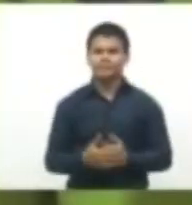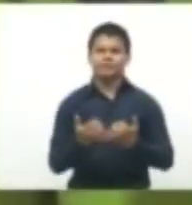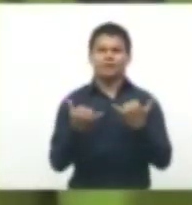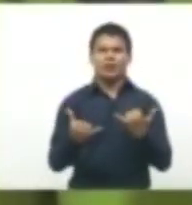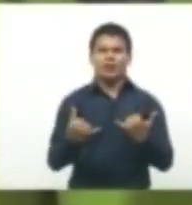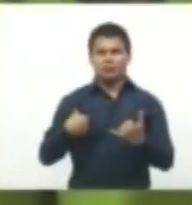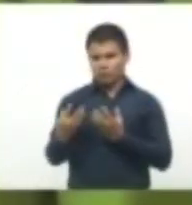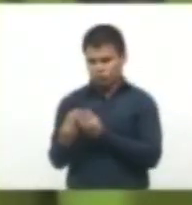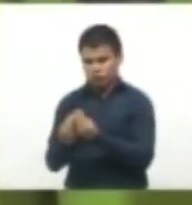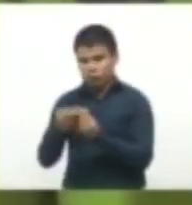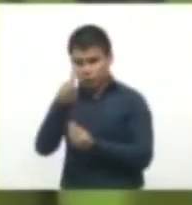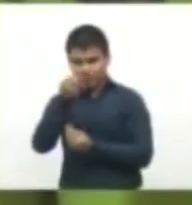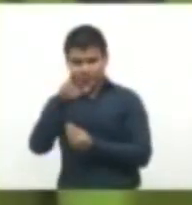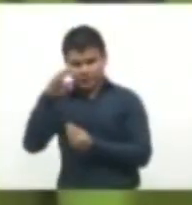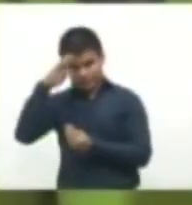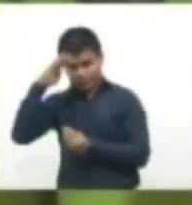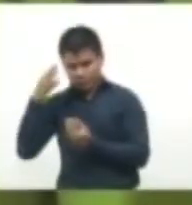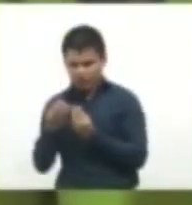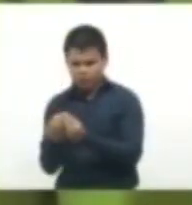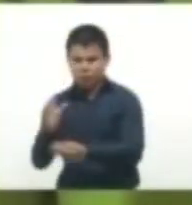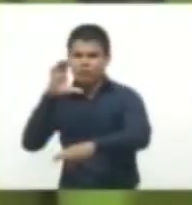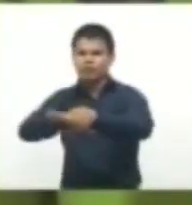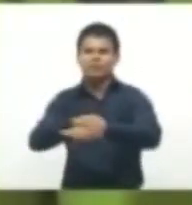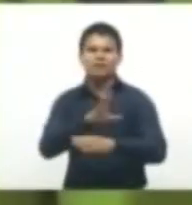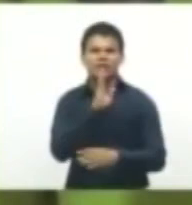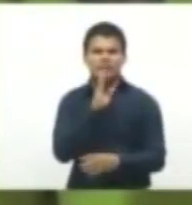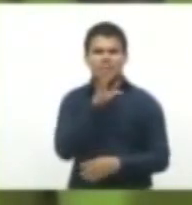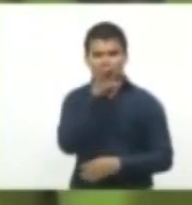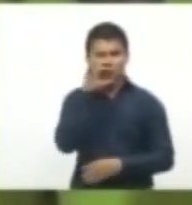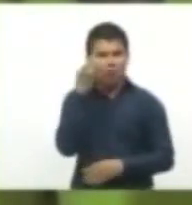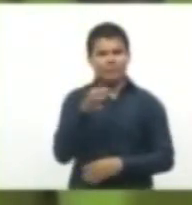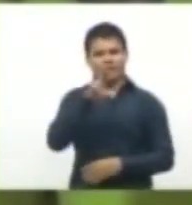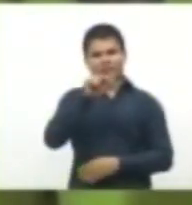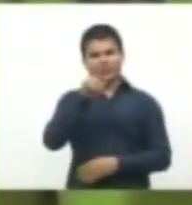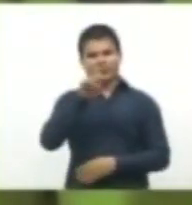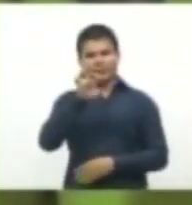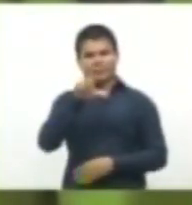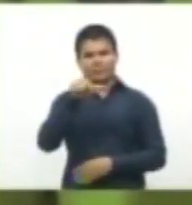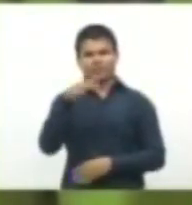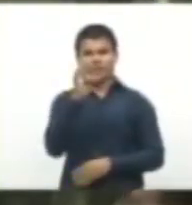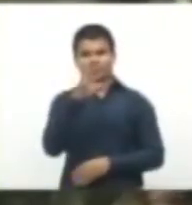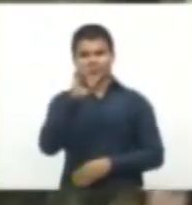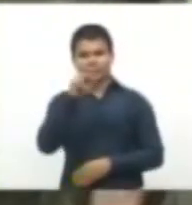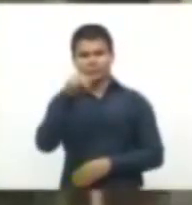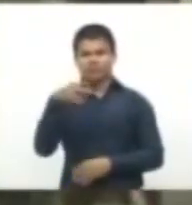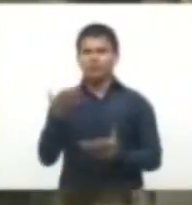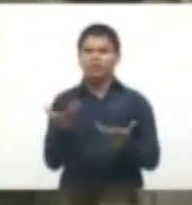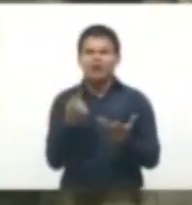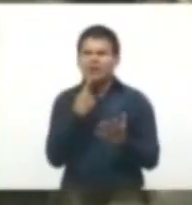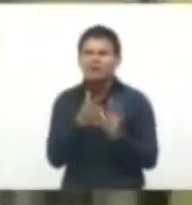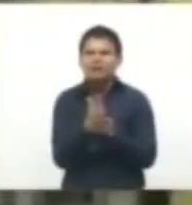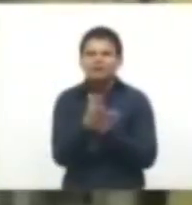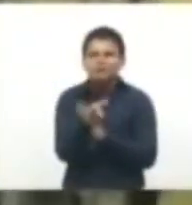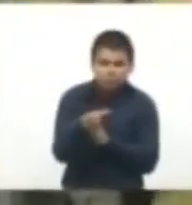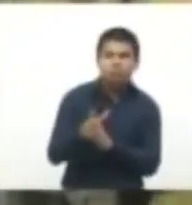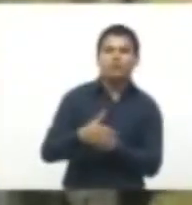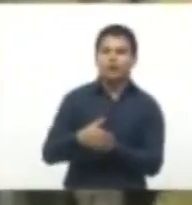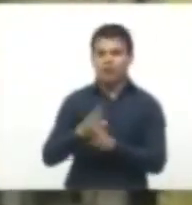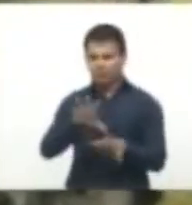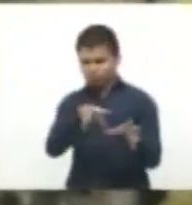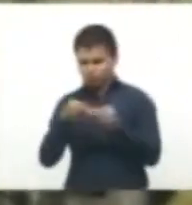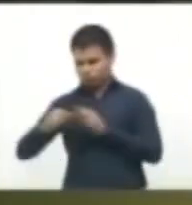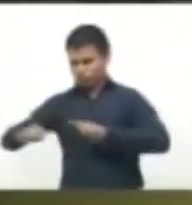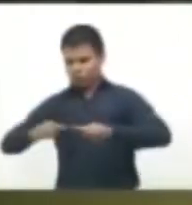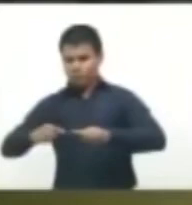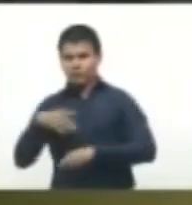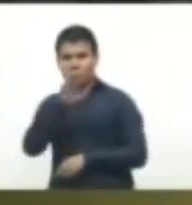Ejército Nacional en el sur del Cesar, fue capturado José Trinidad Ravelo García, alias Trino, presunto coordinador político del Frente Guerrillero. Ante esta situación,